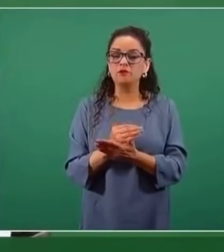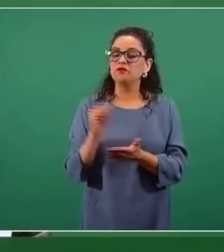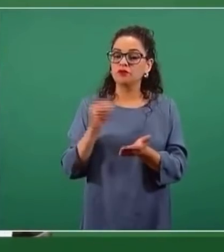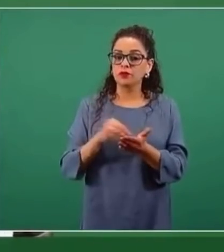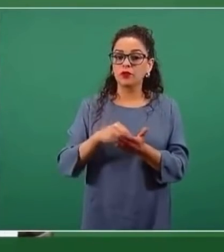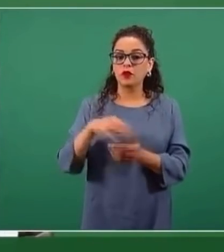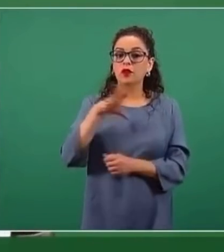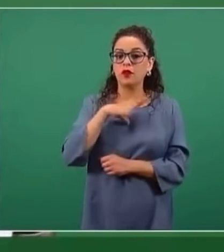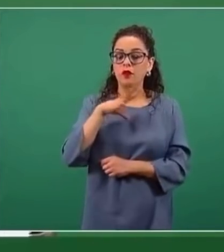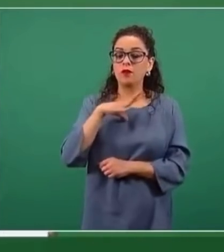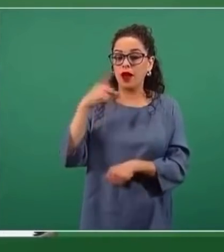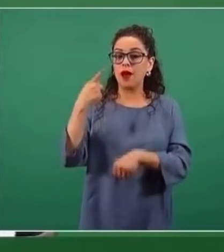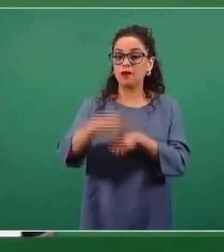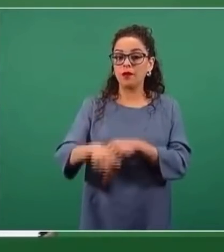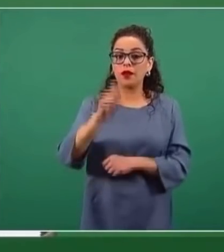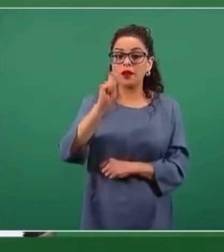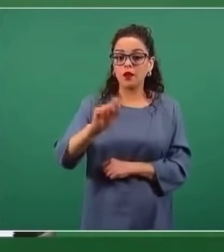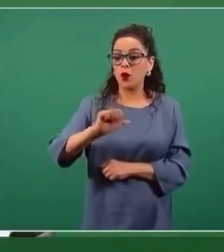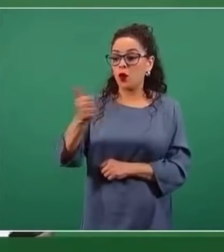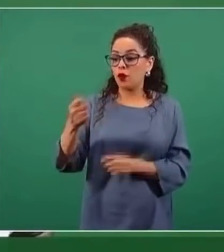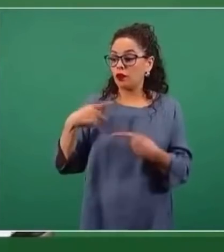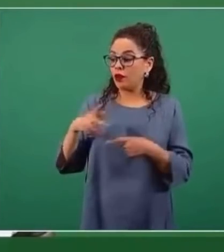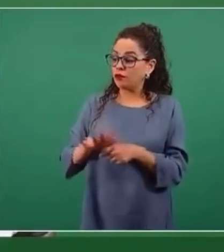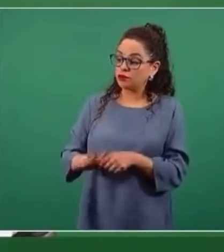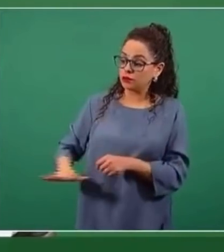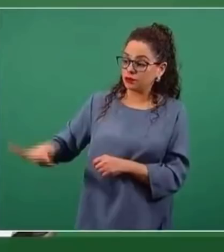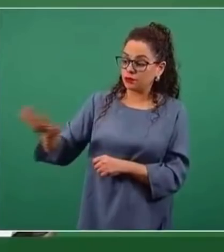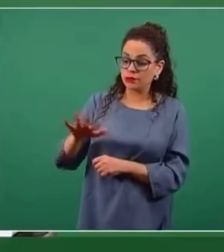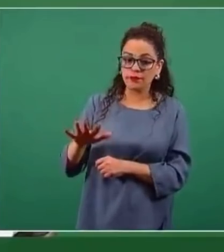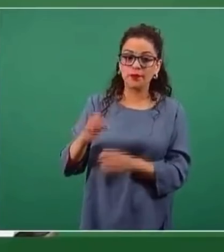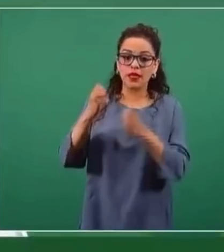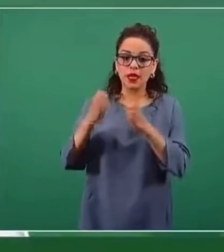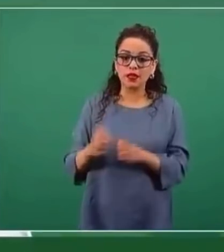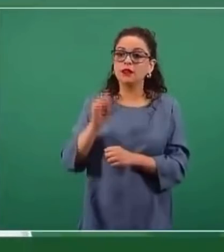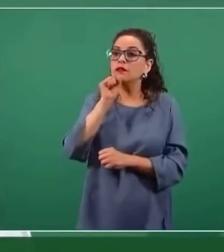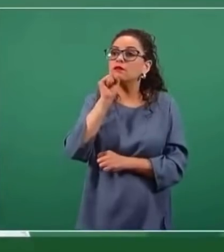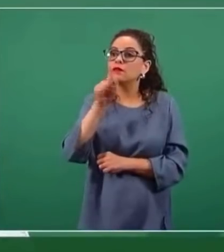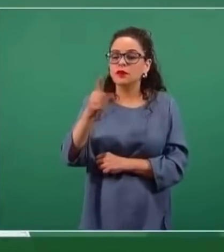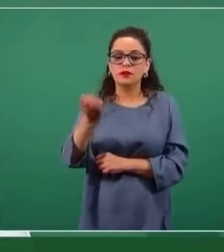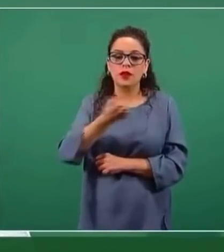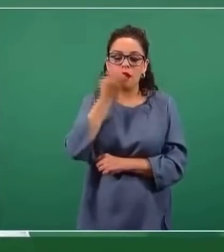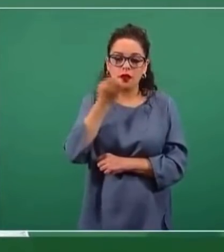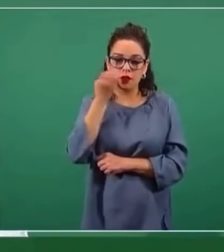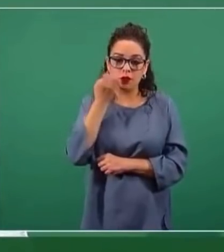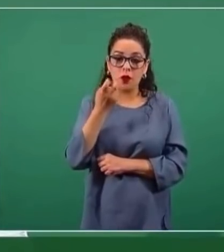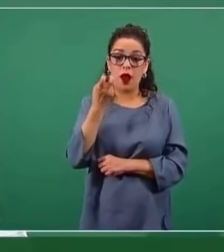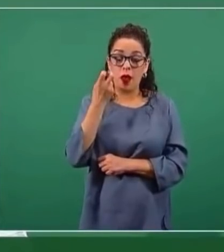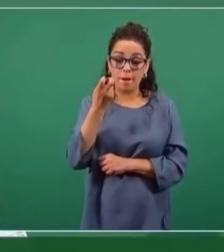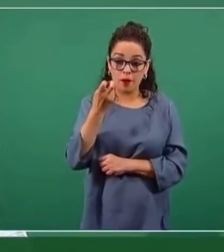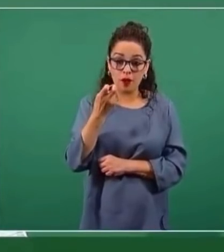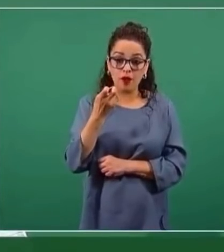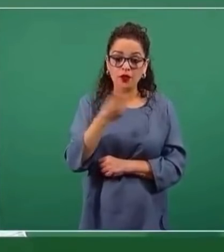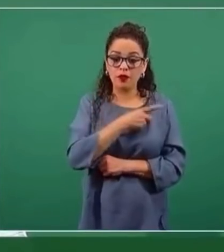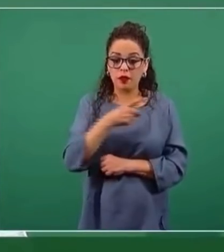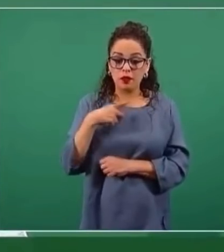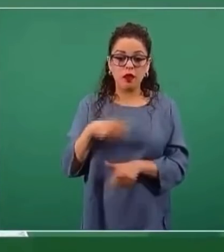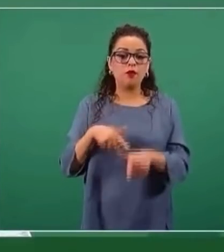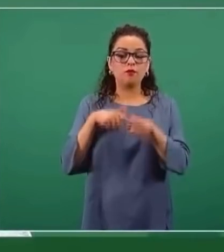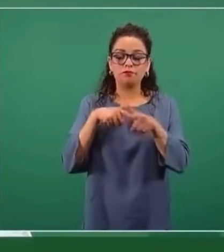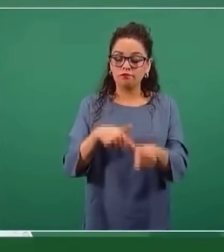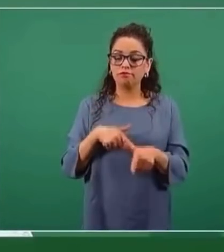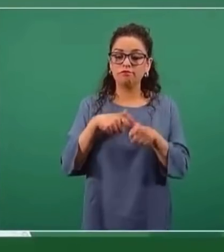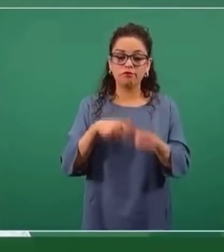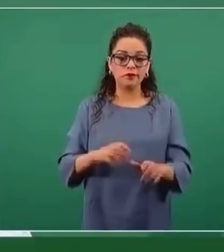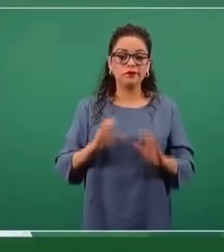riesgo inherente a los demás actores que están en un plantel educativo. Por lo tanto, las medidas de prevención se deben de